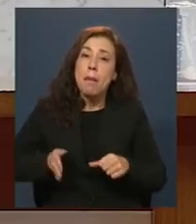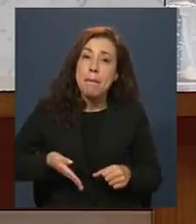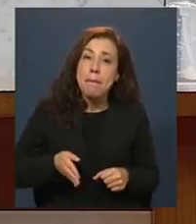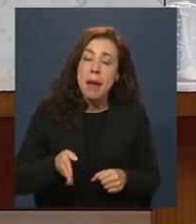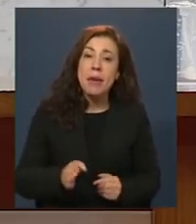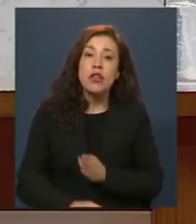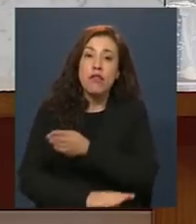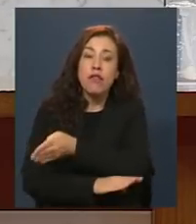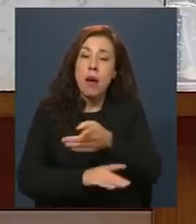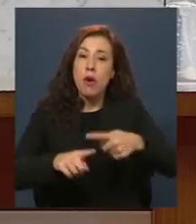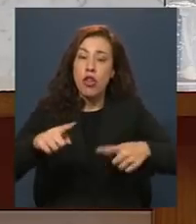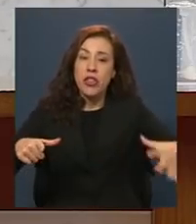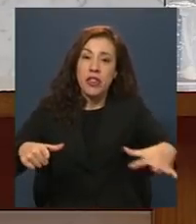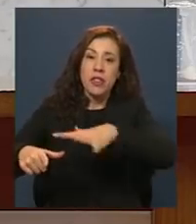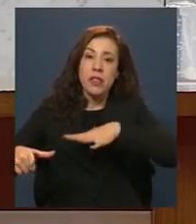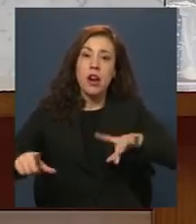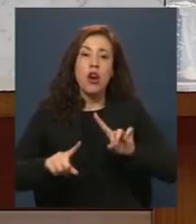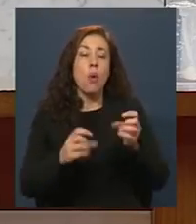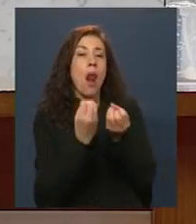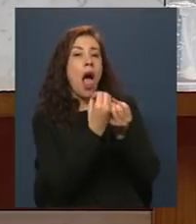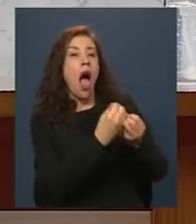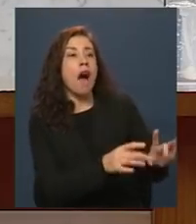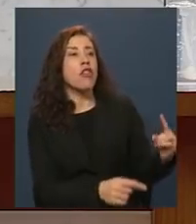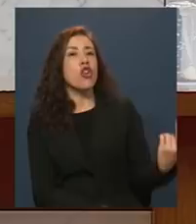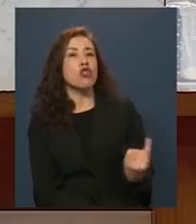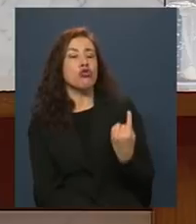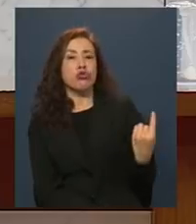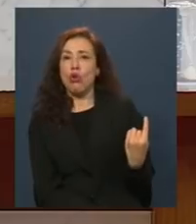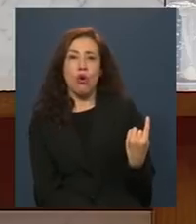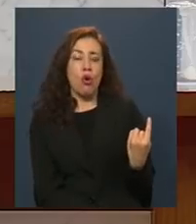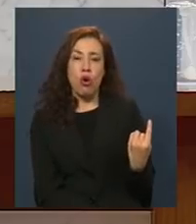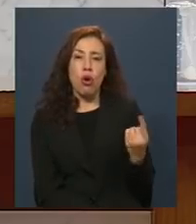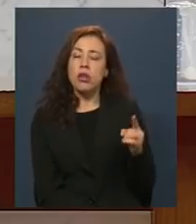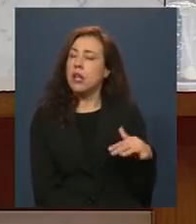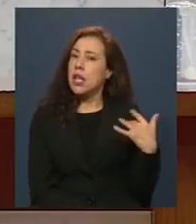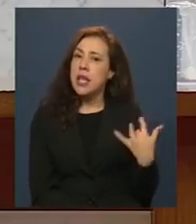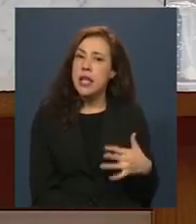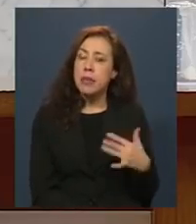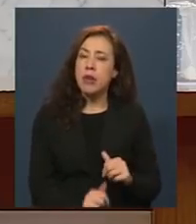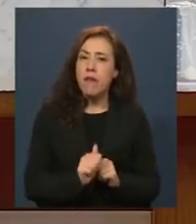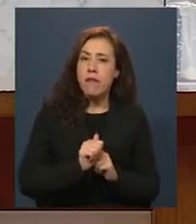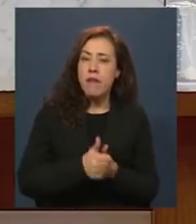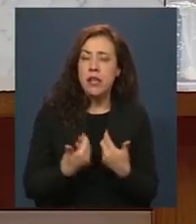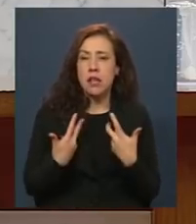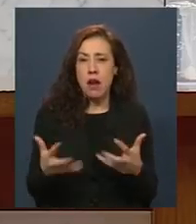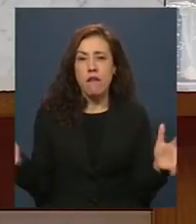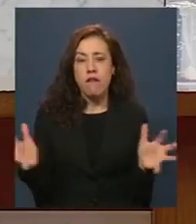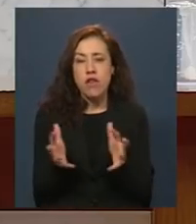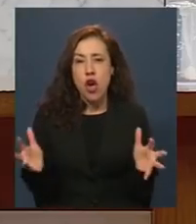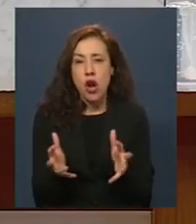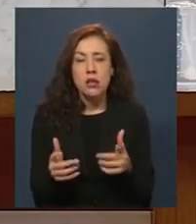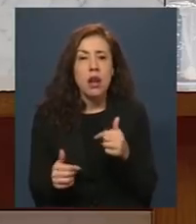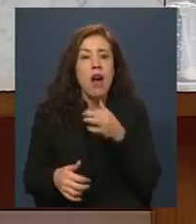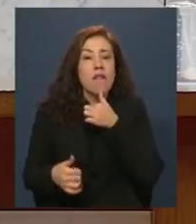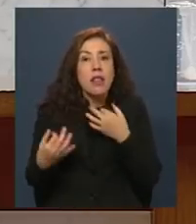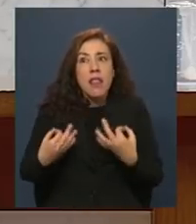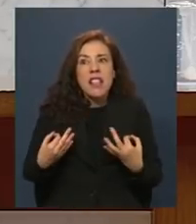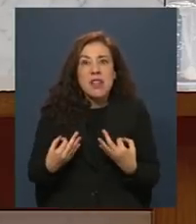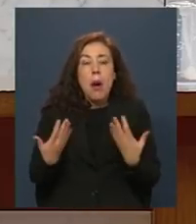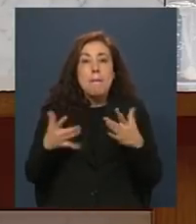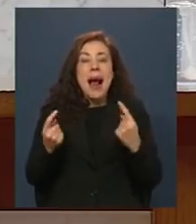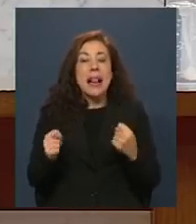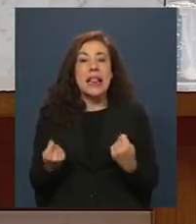el territorio, no quedar abandonados a su suerte. Es imperativo vencer la violencia, la inseguridad y el